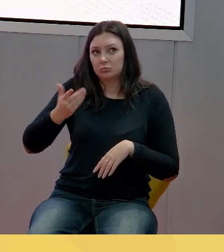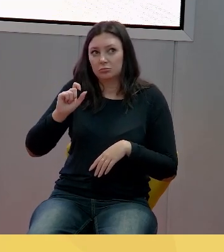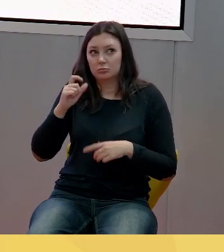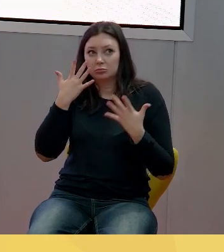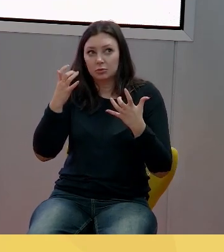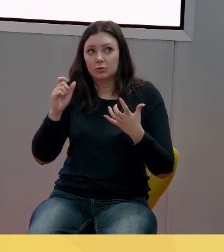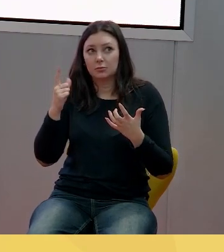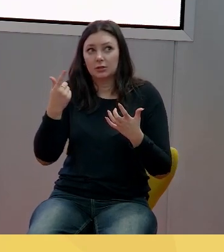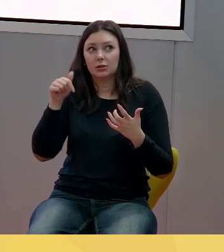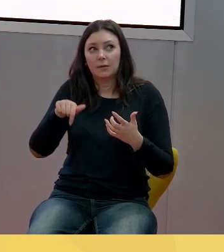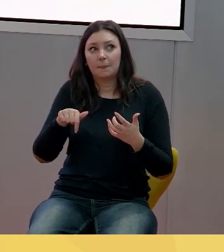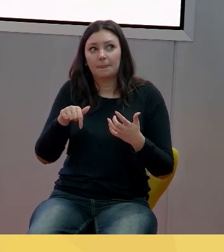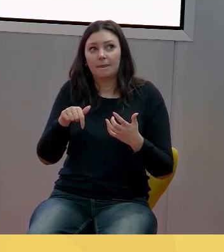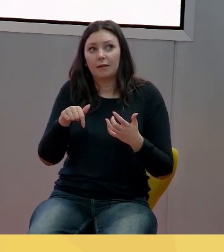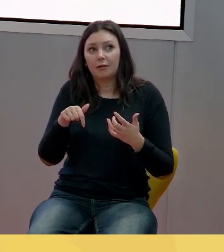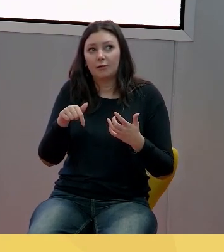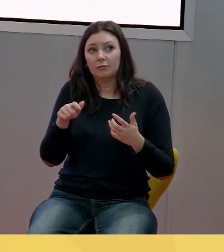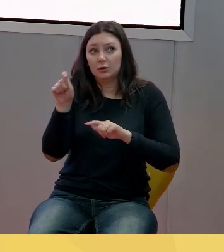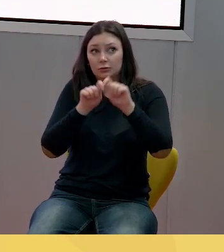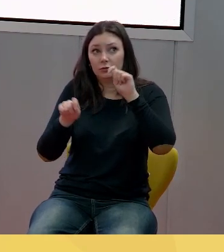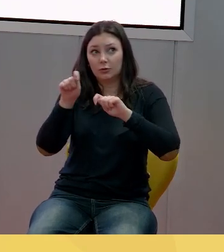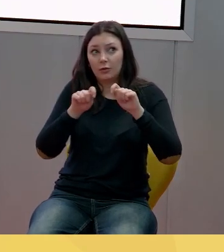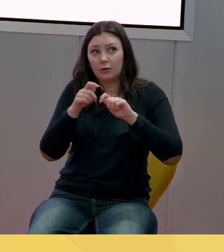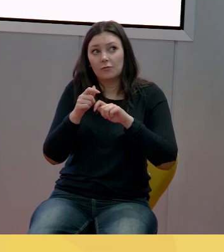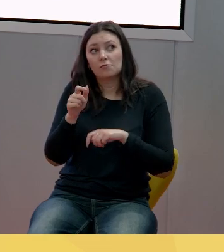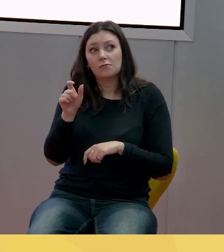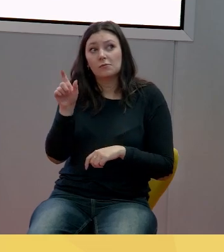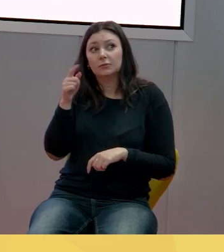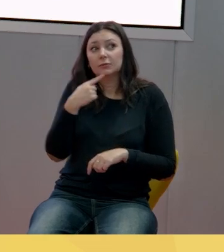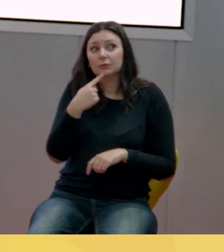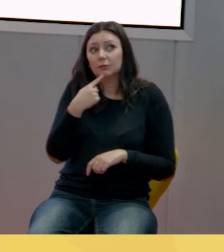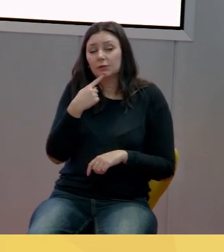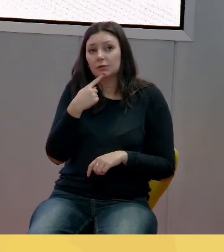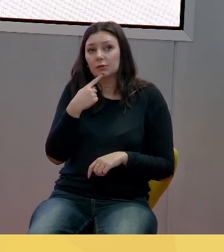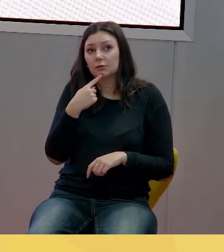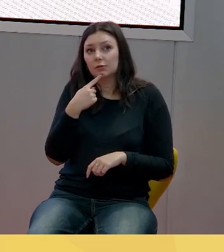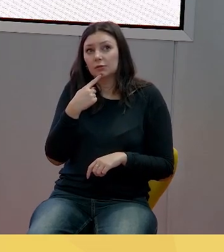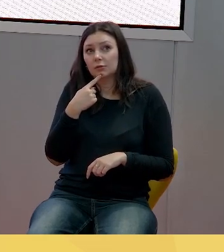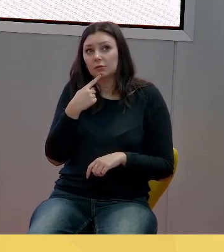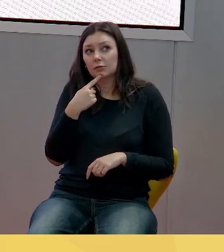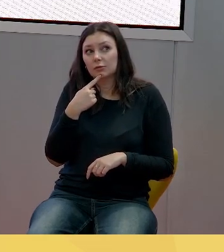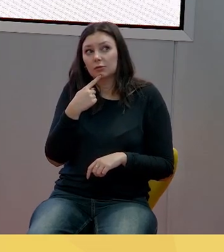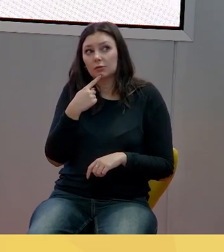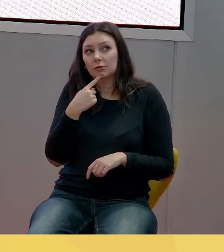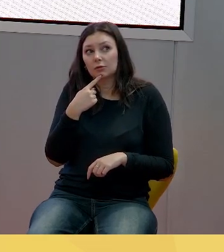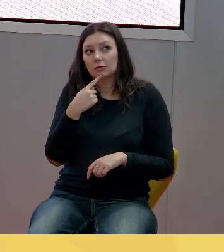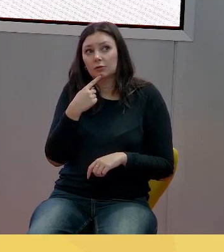British Medical Association, que según destapó la periodista Hannah Barnes, el consejo de esta asociación